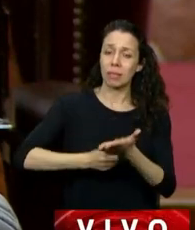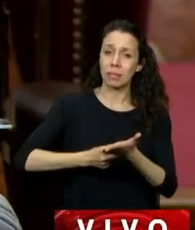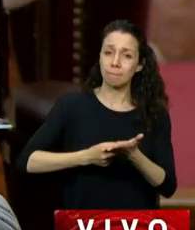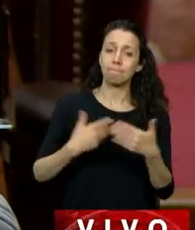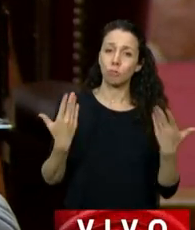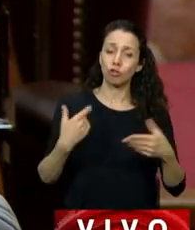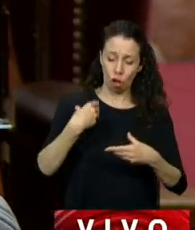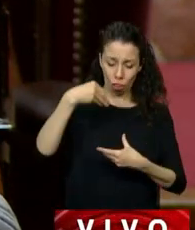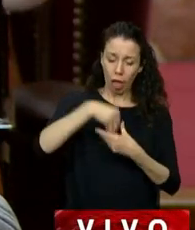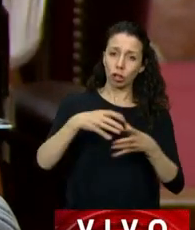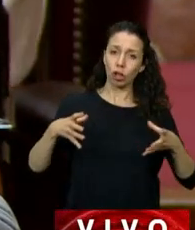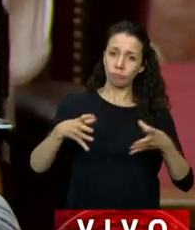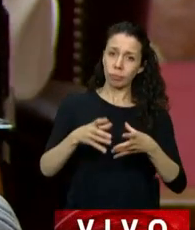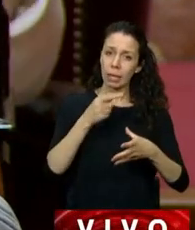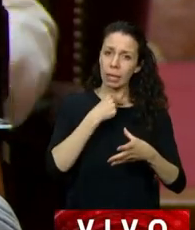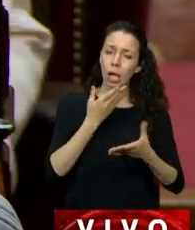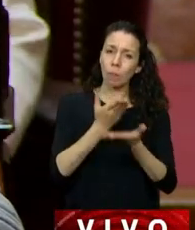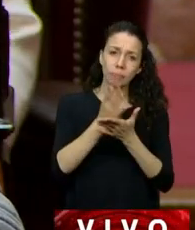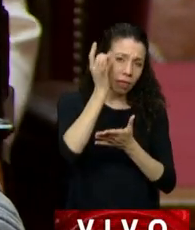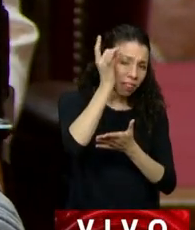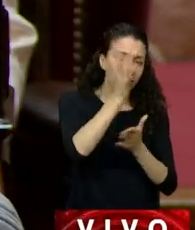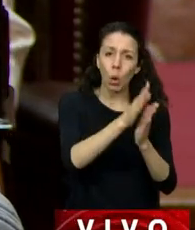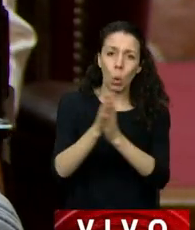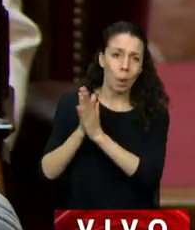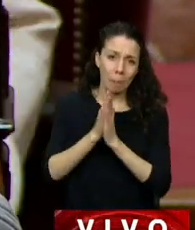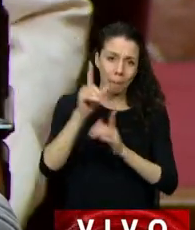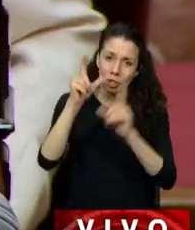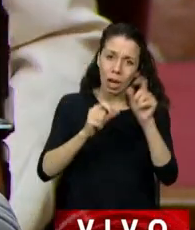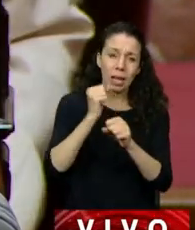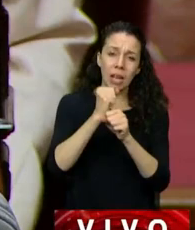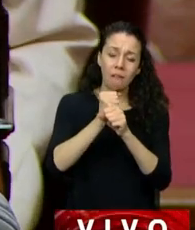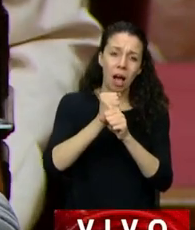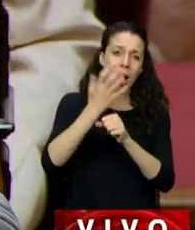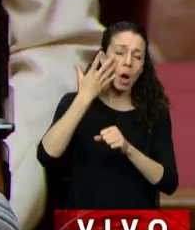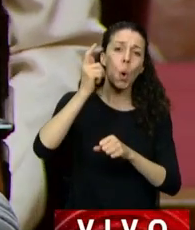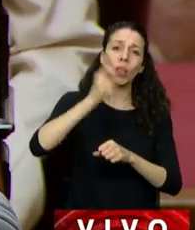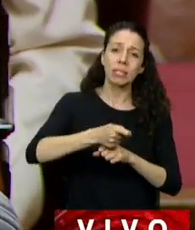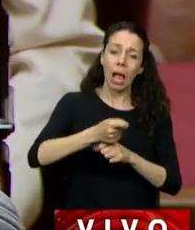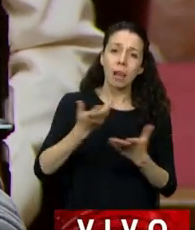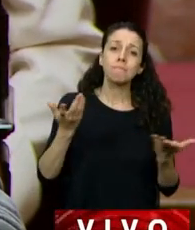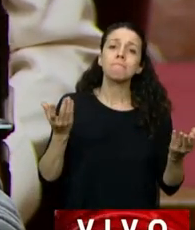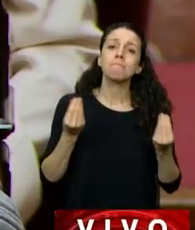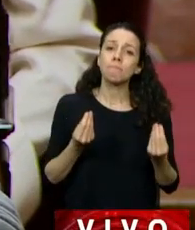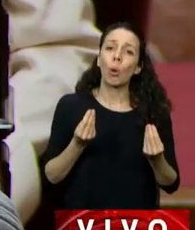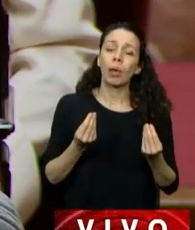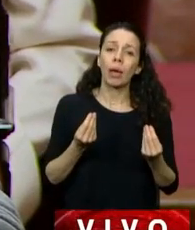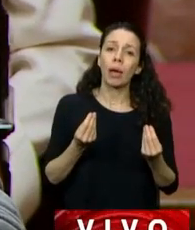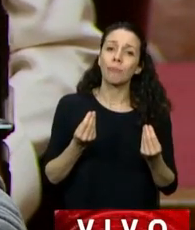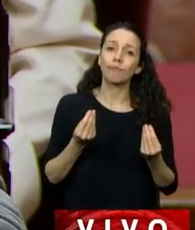quiero públicamente pedirles disculpas a las trabajadoras y los trabajadores judiciales porque hoy no vamos a